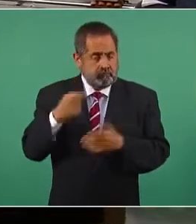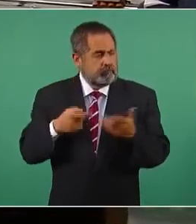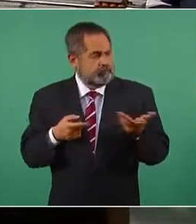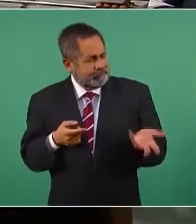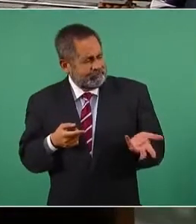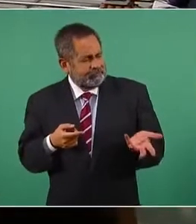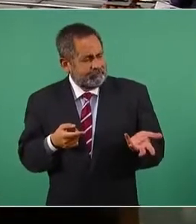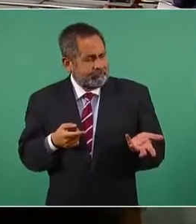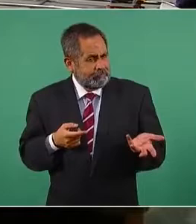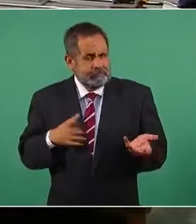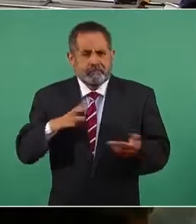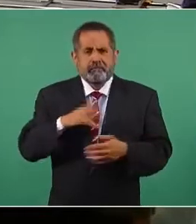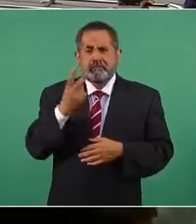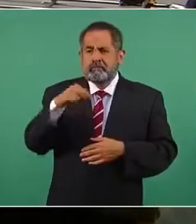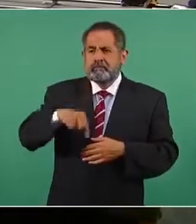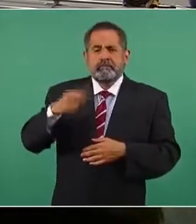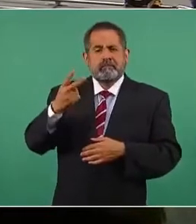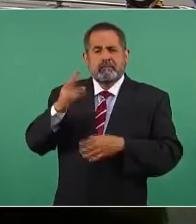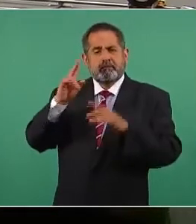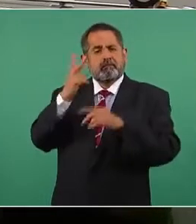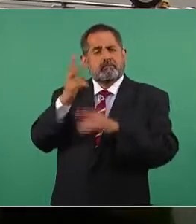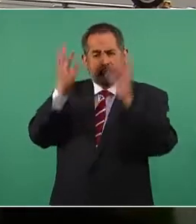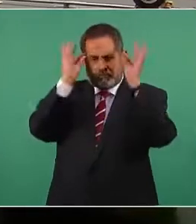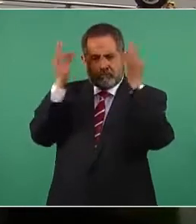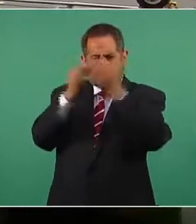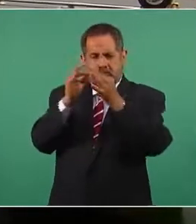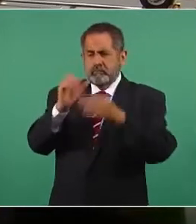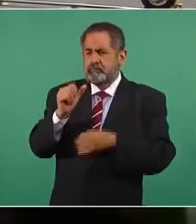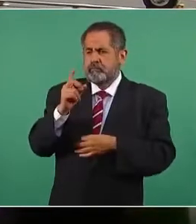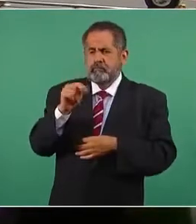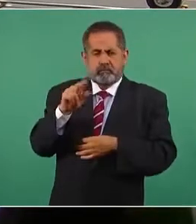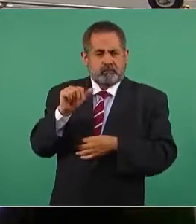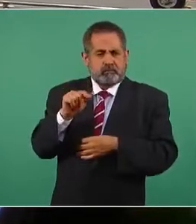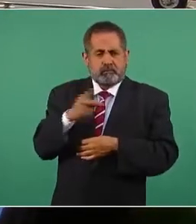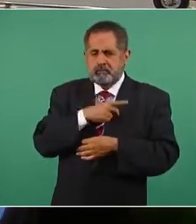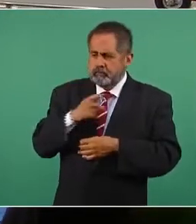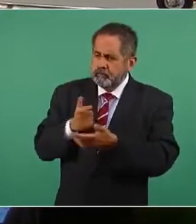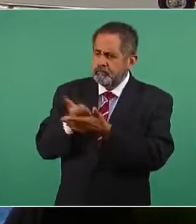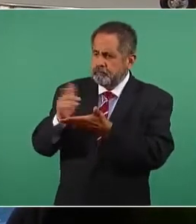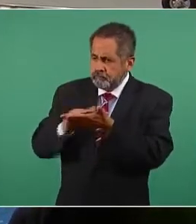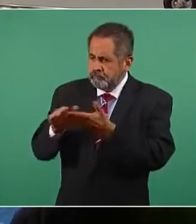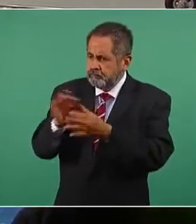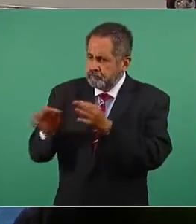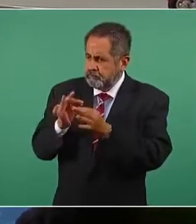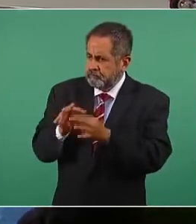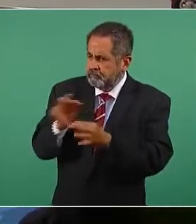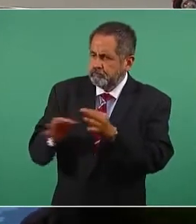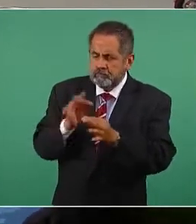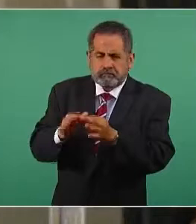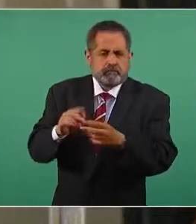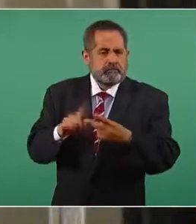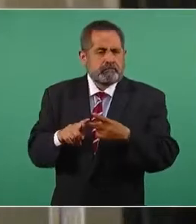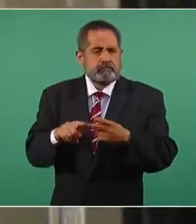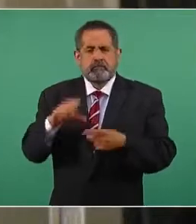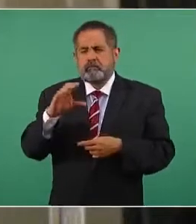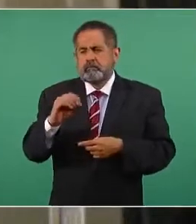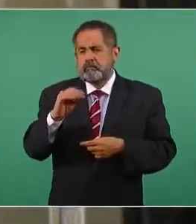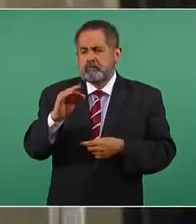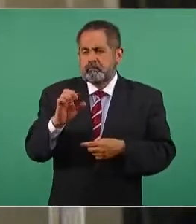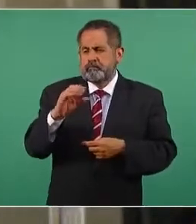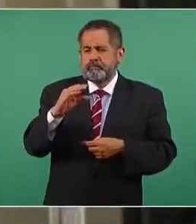Aquí hay 2 aduanas que se tienen que cubrir para esta negociación. Es la aduana de la